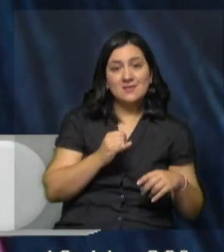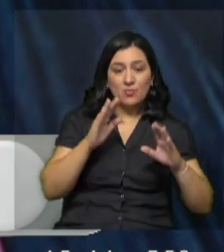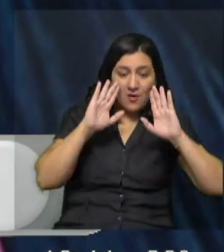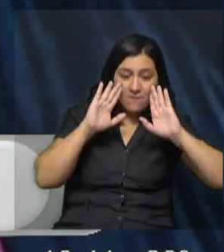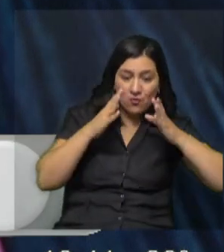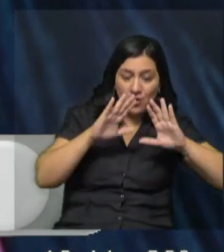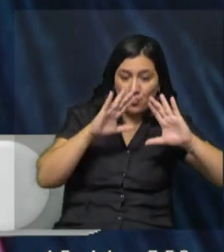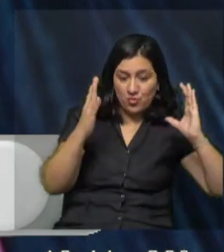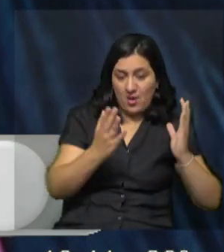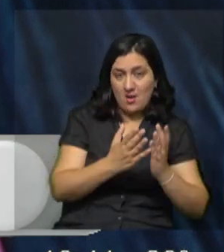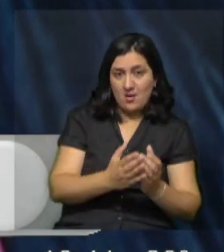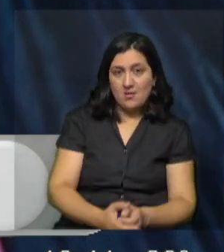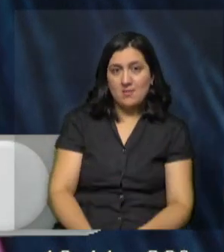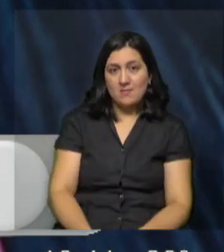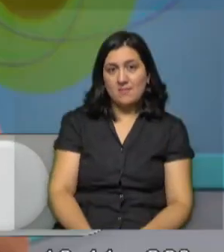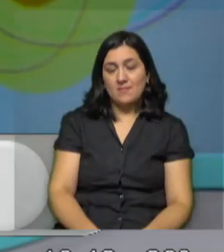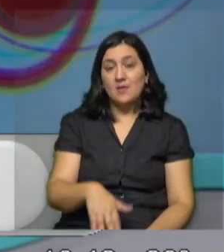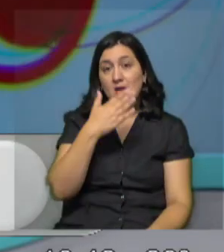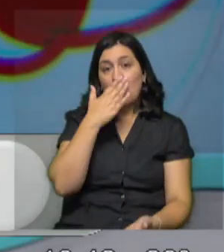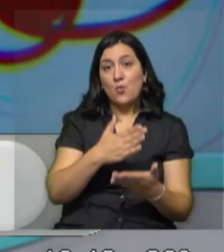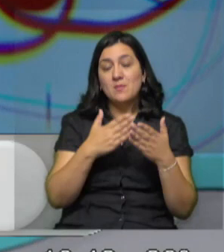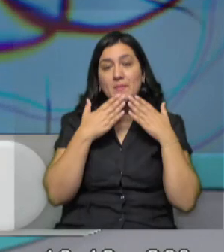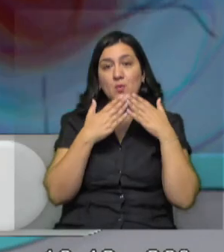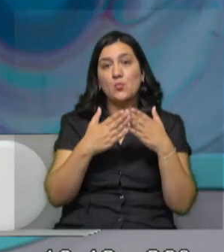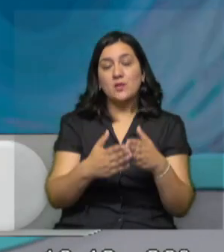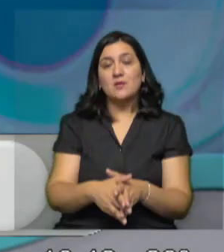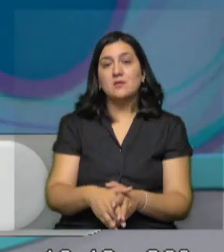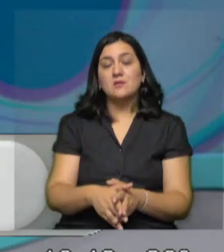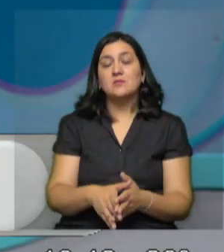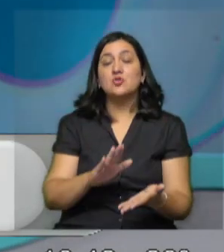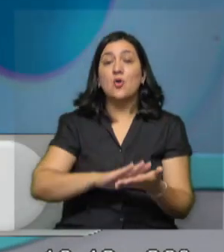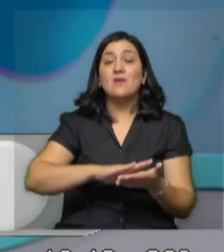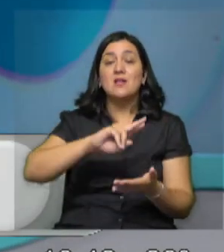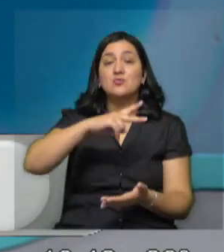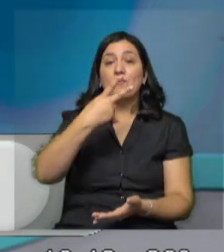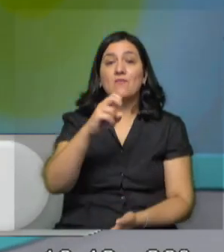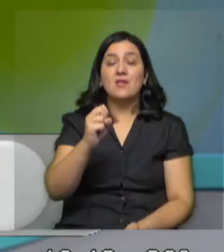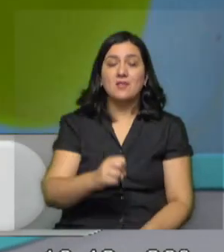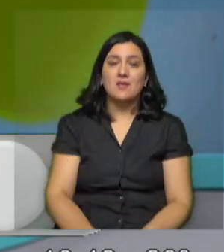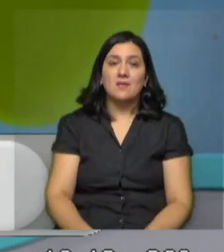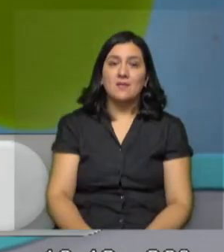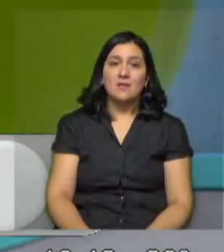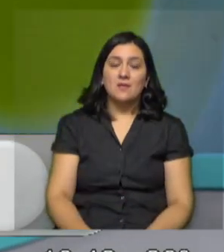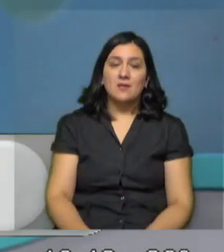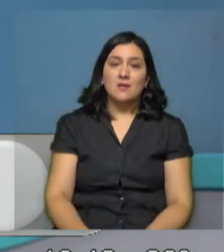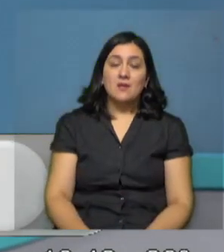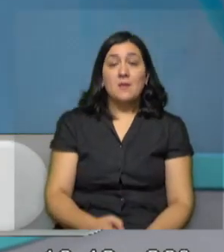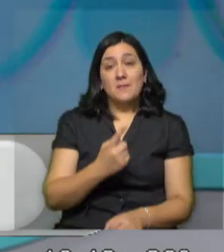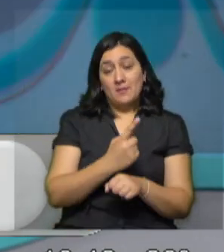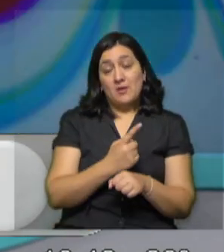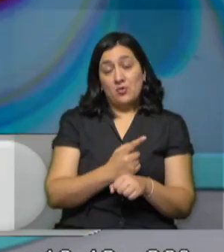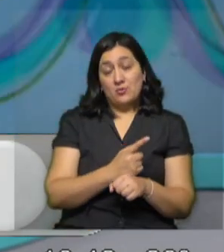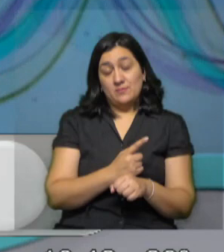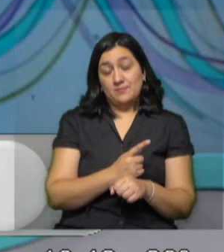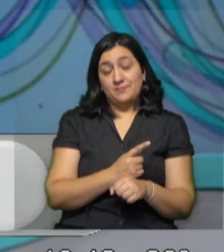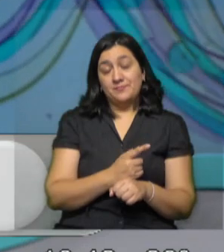en el Mundial y volver a lo nuestro. La última pregunta relacionada a la sub-20 es más que una pregunta, es una del deseo de éxito, porque a veces